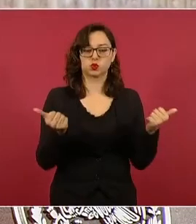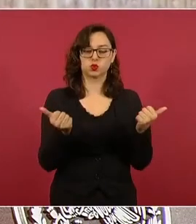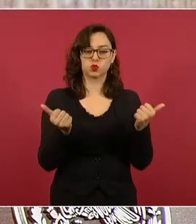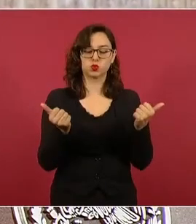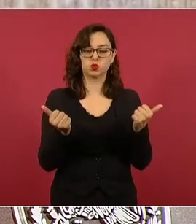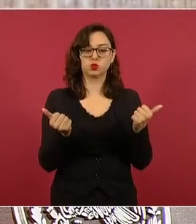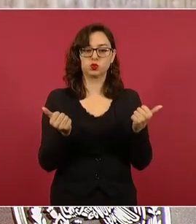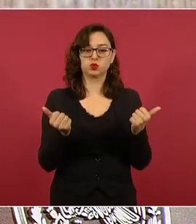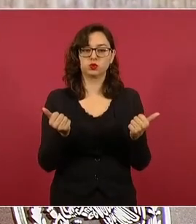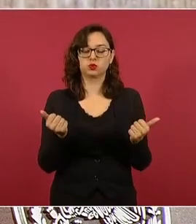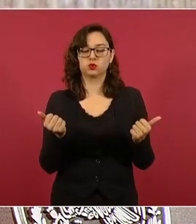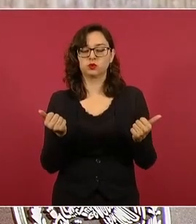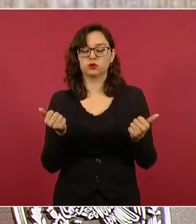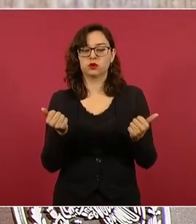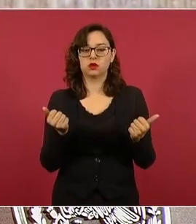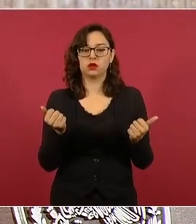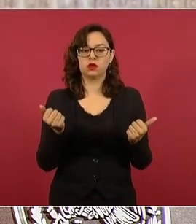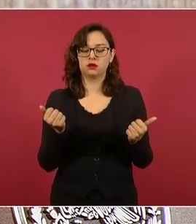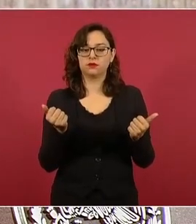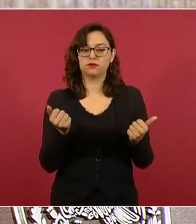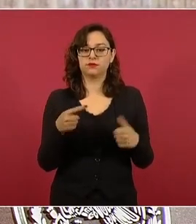3